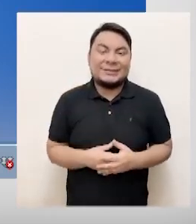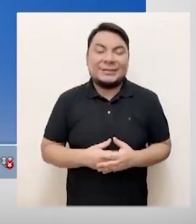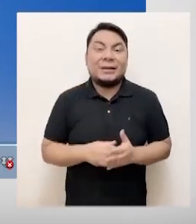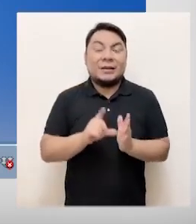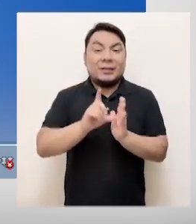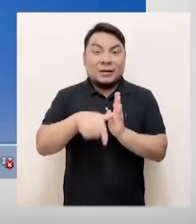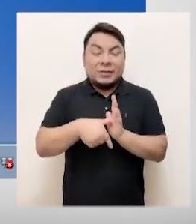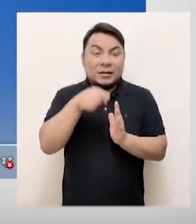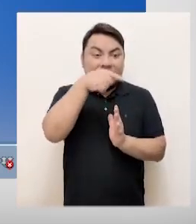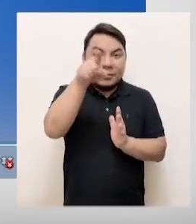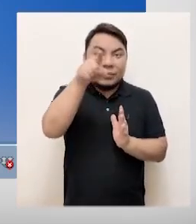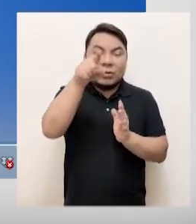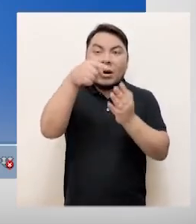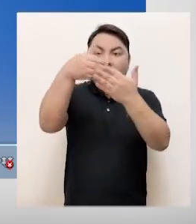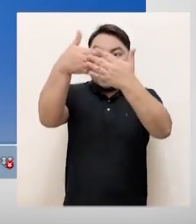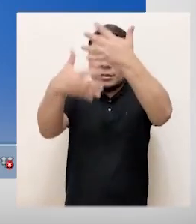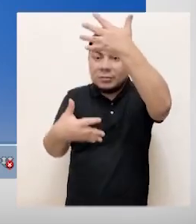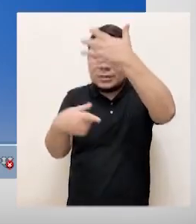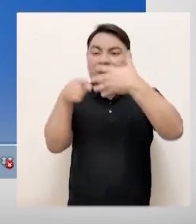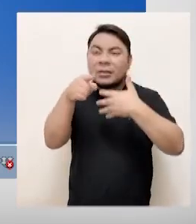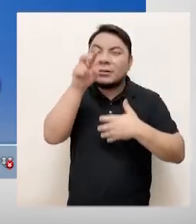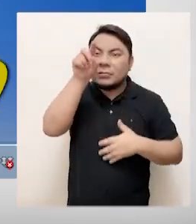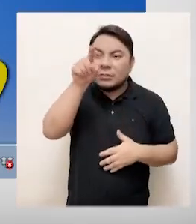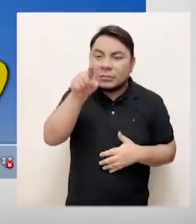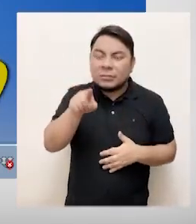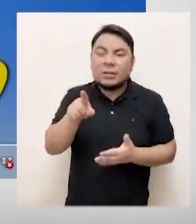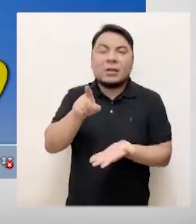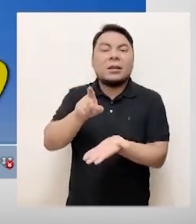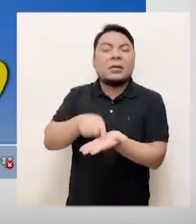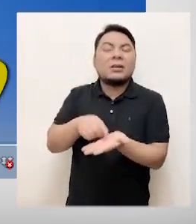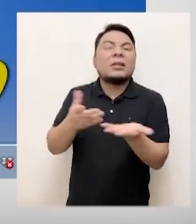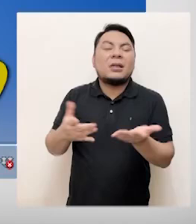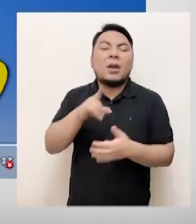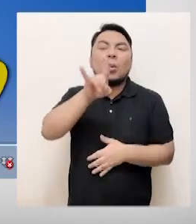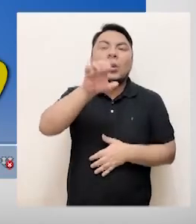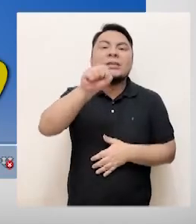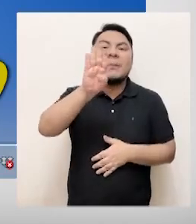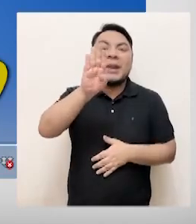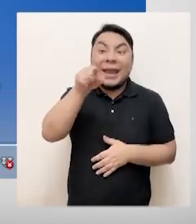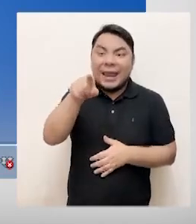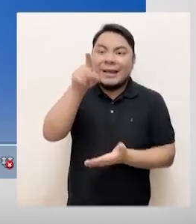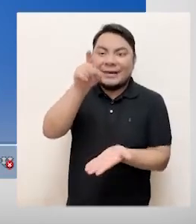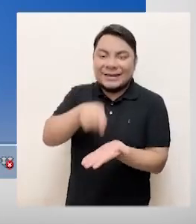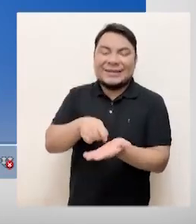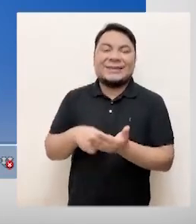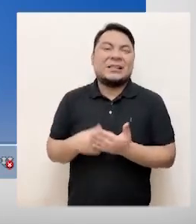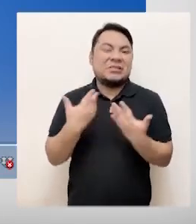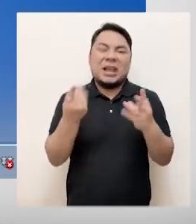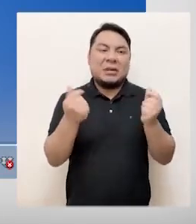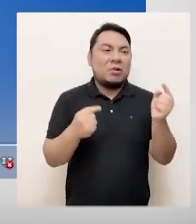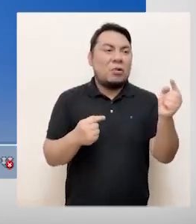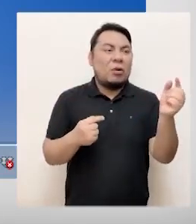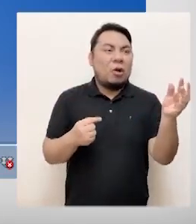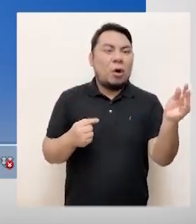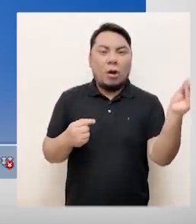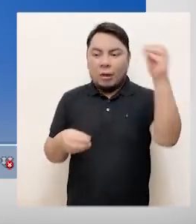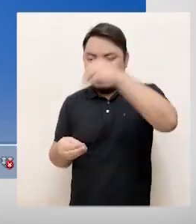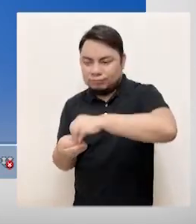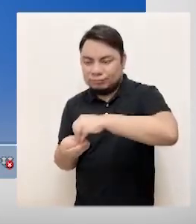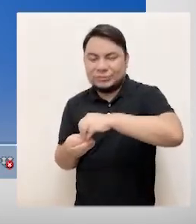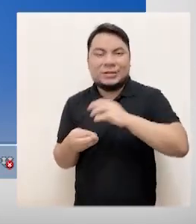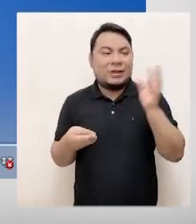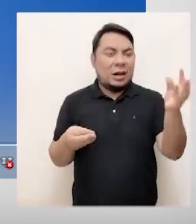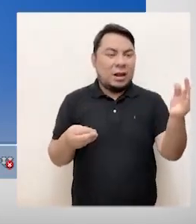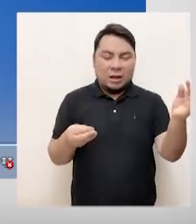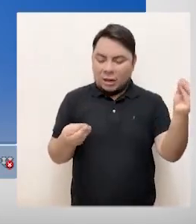Enviar. Y en el submenú de opciones, haga clic izquierdo en el botón USB. De manera automática,